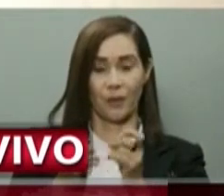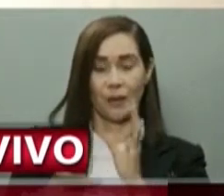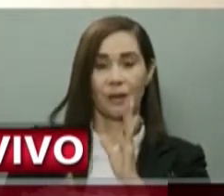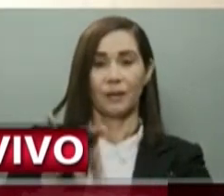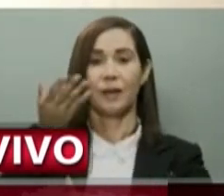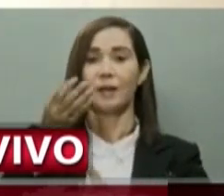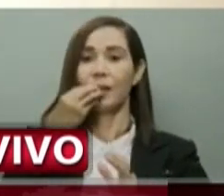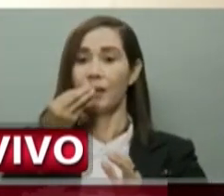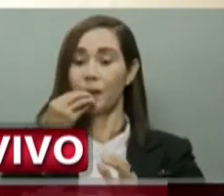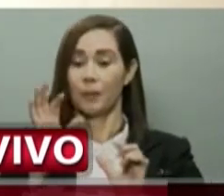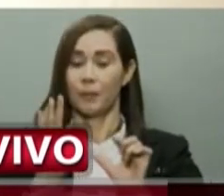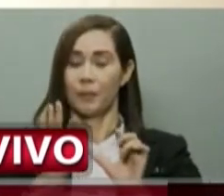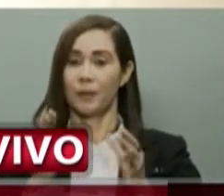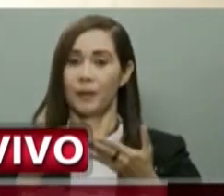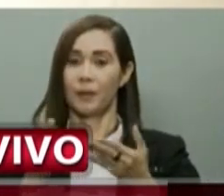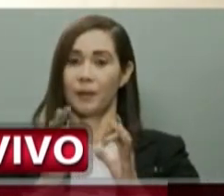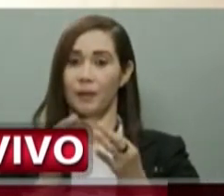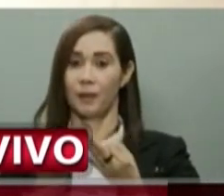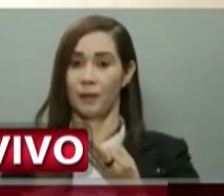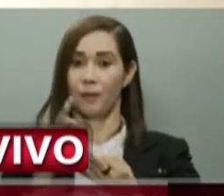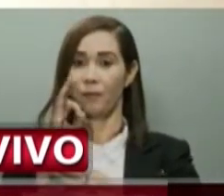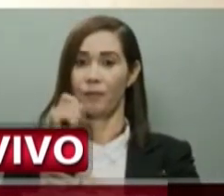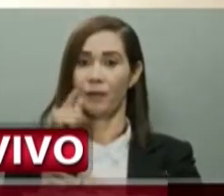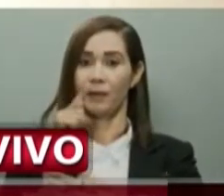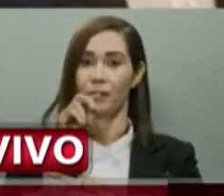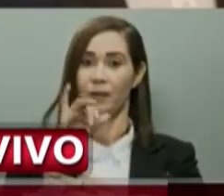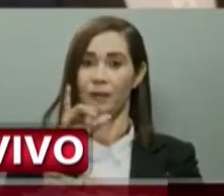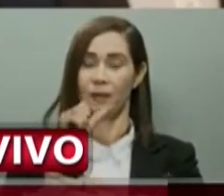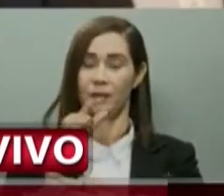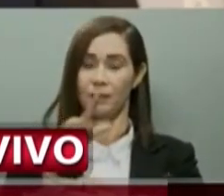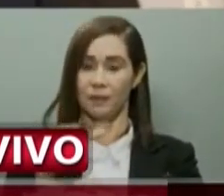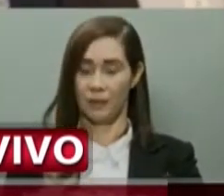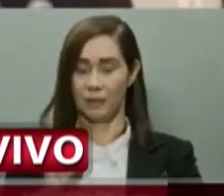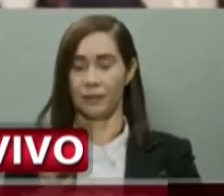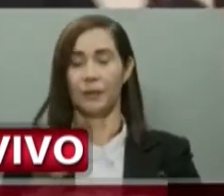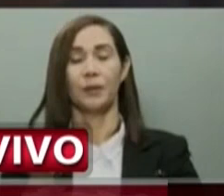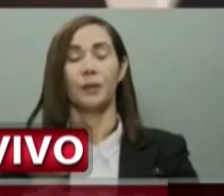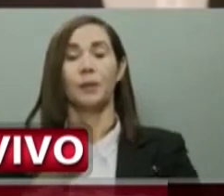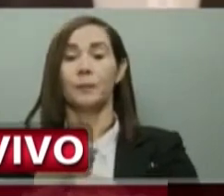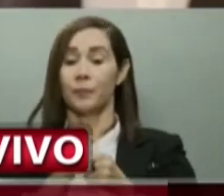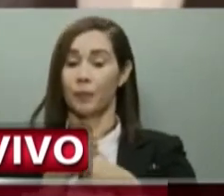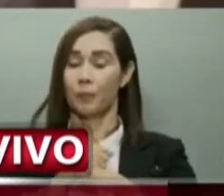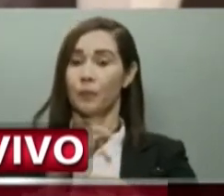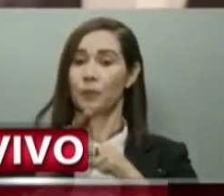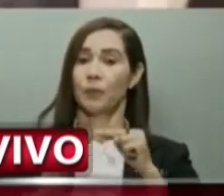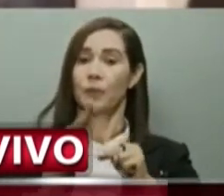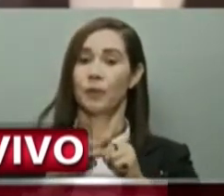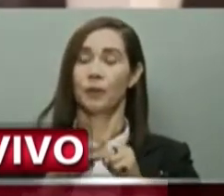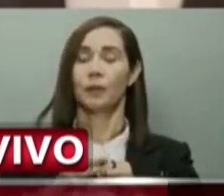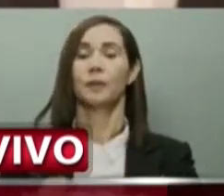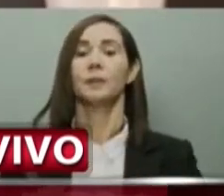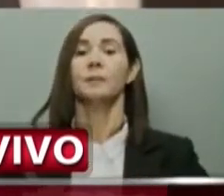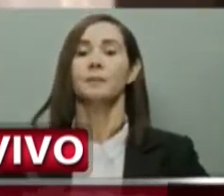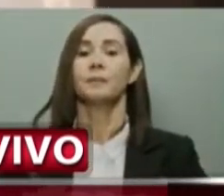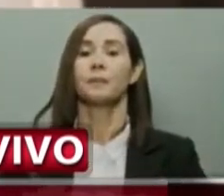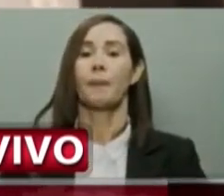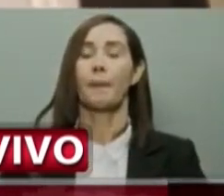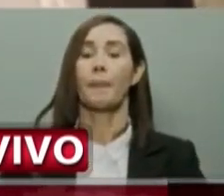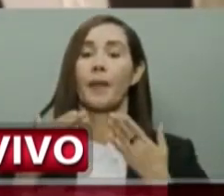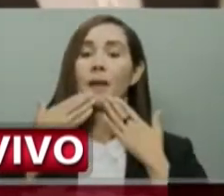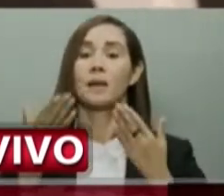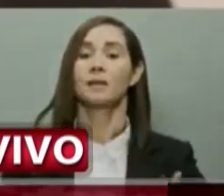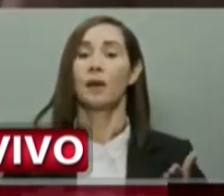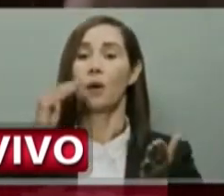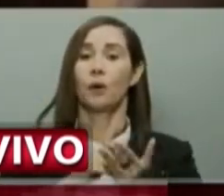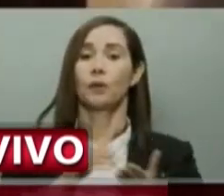alzas internacionales de los precios de los fertilizantes y por supuesto cómo afectaría la producción nacional del sector agrícola.